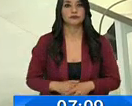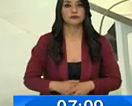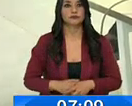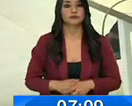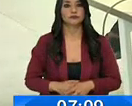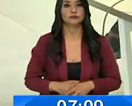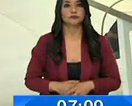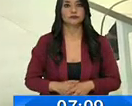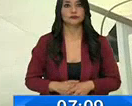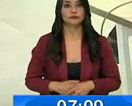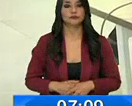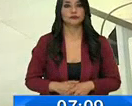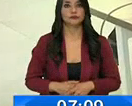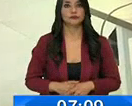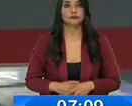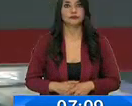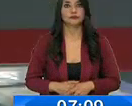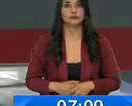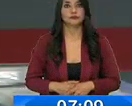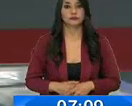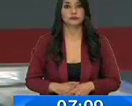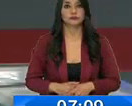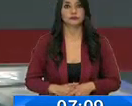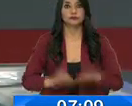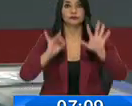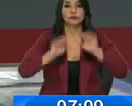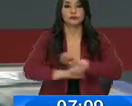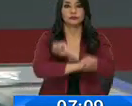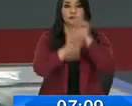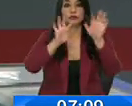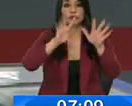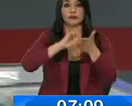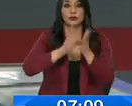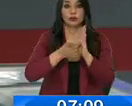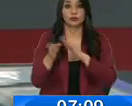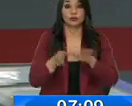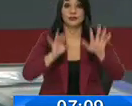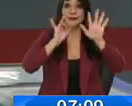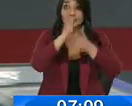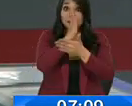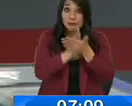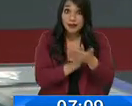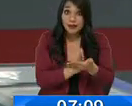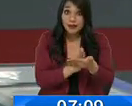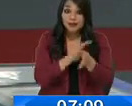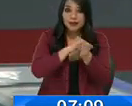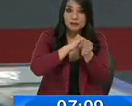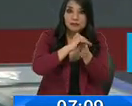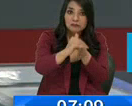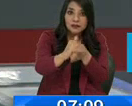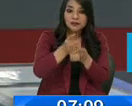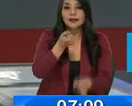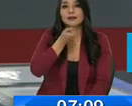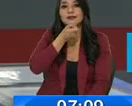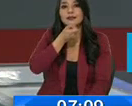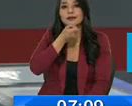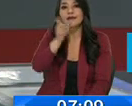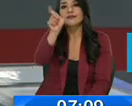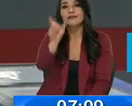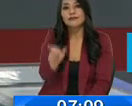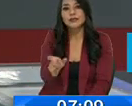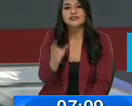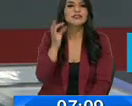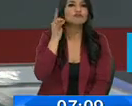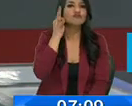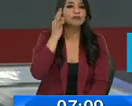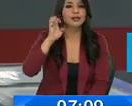Informó Priscila Cadena. 7:09 de la mañana, a las 7:30, queremos invitarles a nuestro segmento de entrevistas. Miguel Rivera va a estar con Elisa de